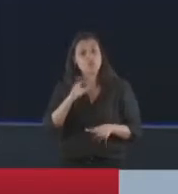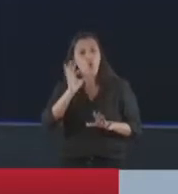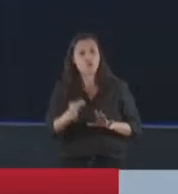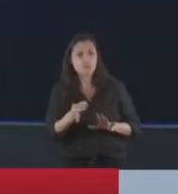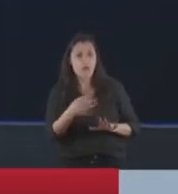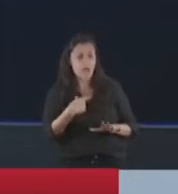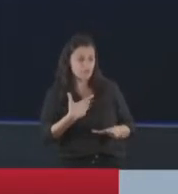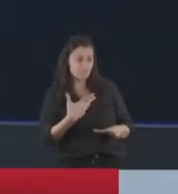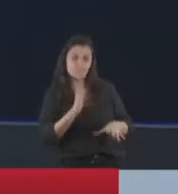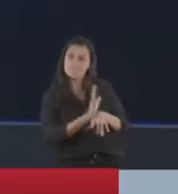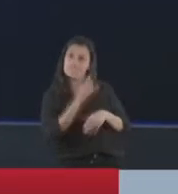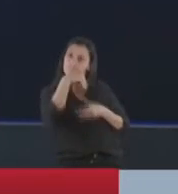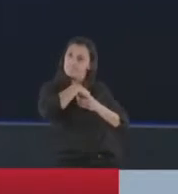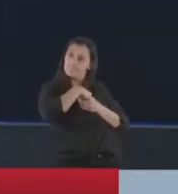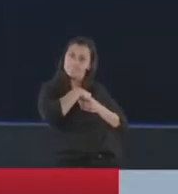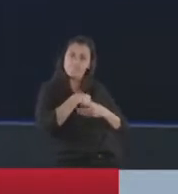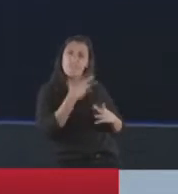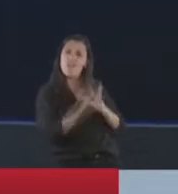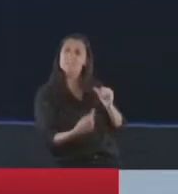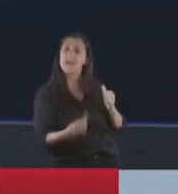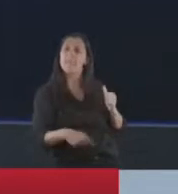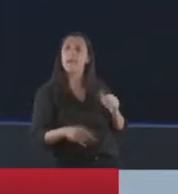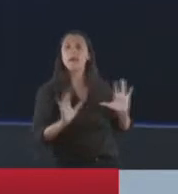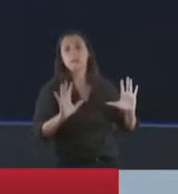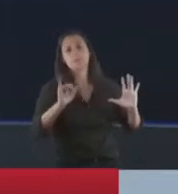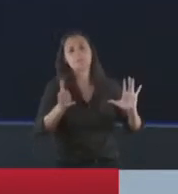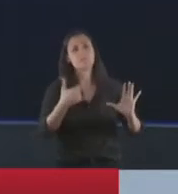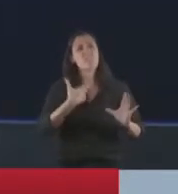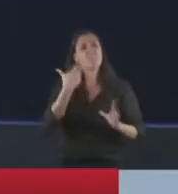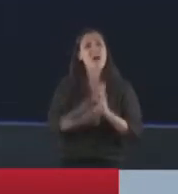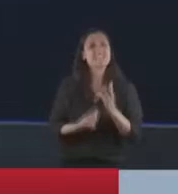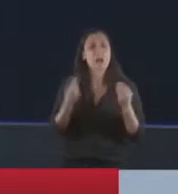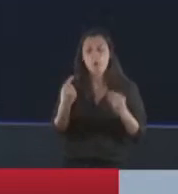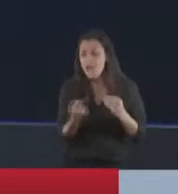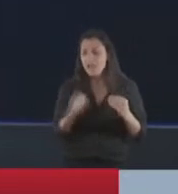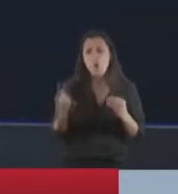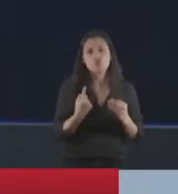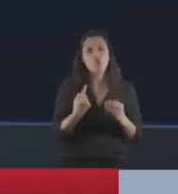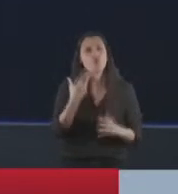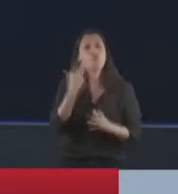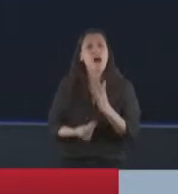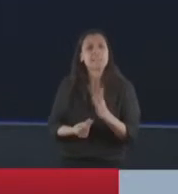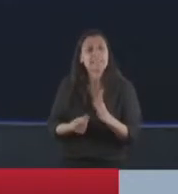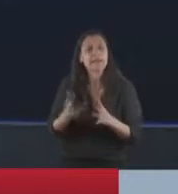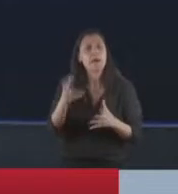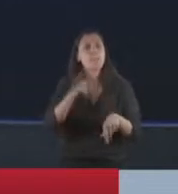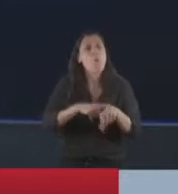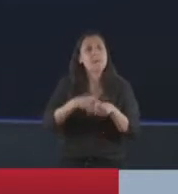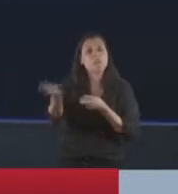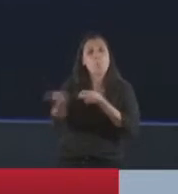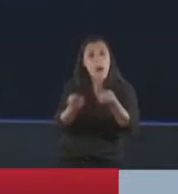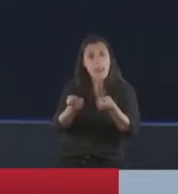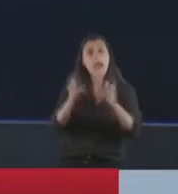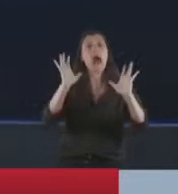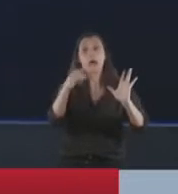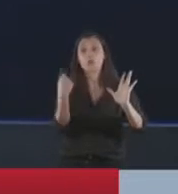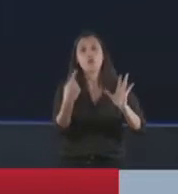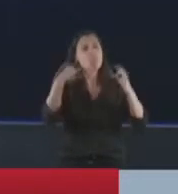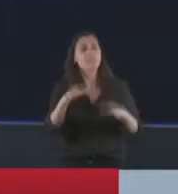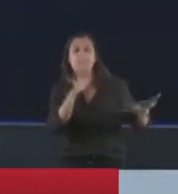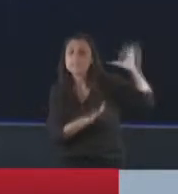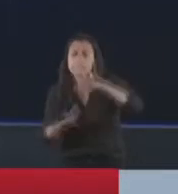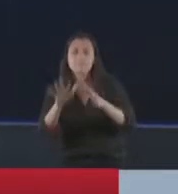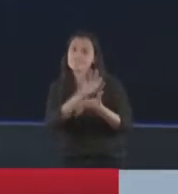persona de insertarse dentro de lo que es una rutina laboral normal que aunque parezca que no es un tema central